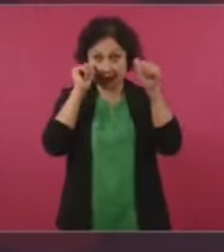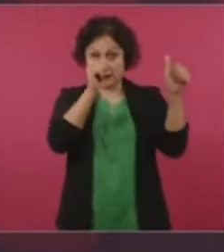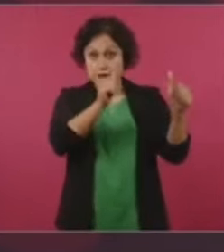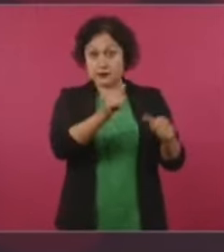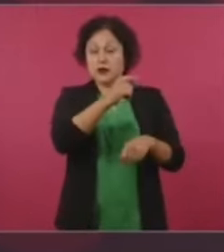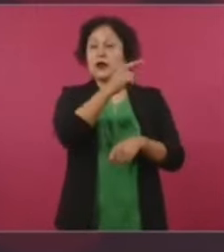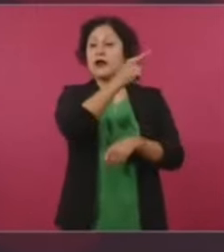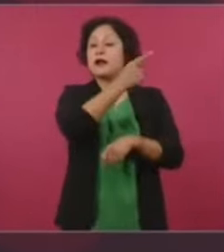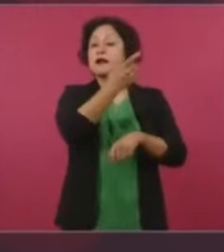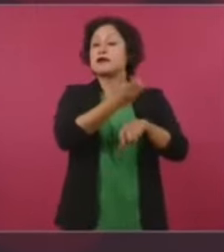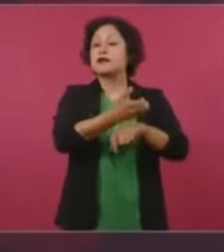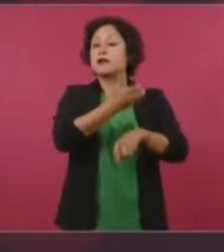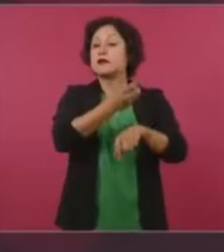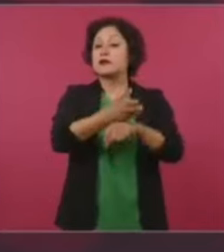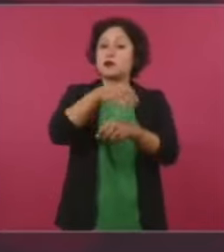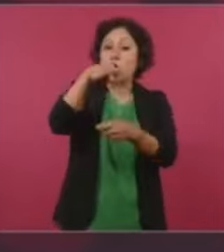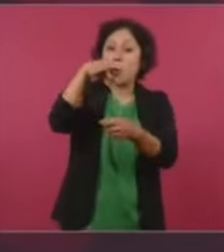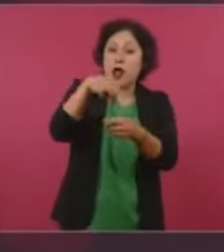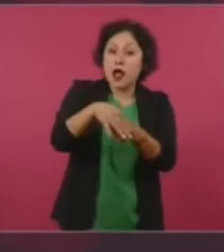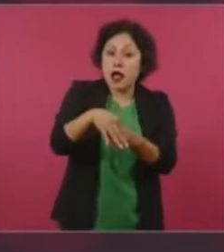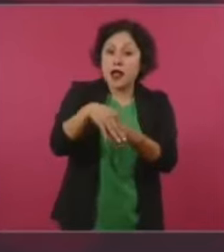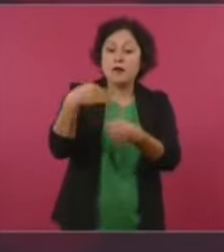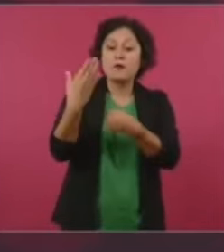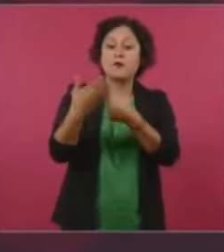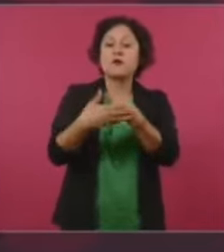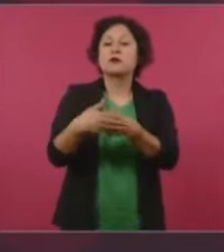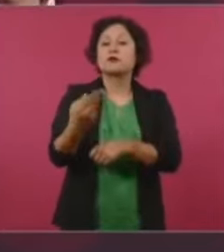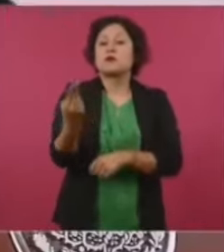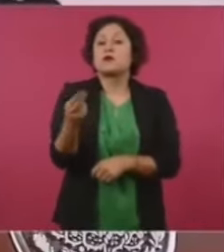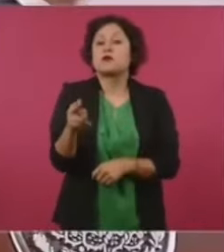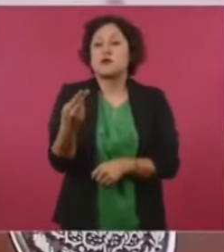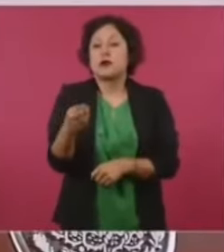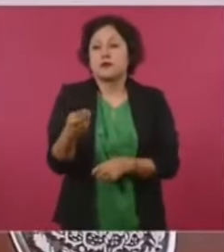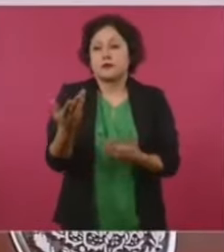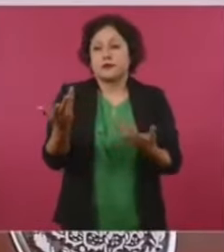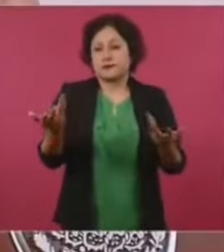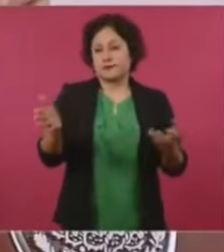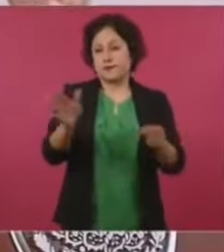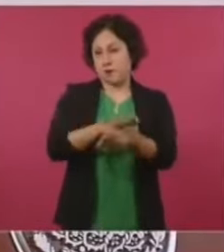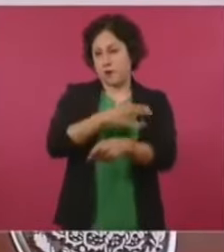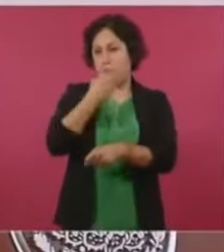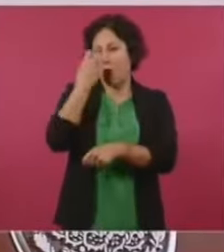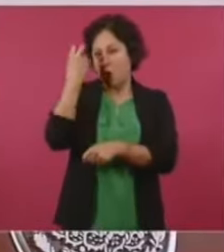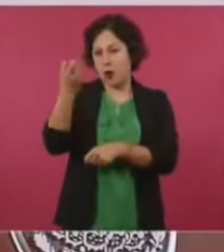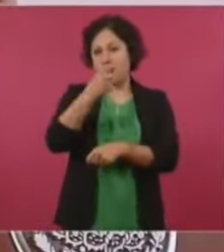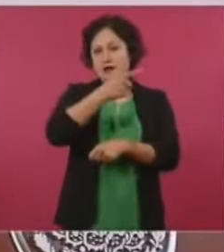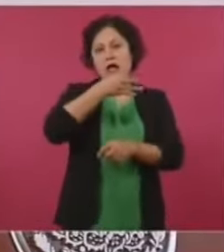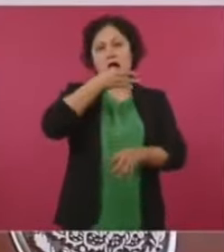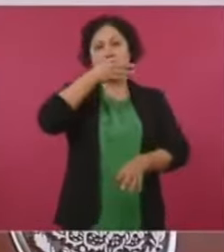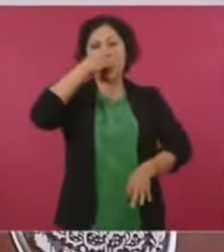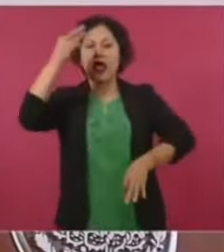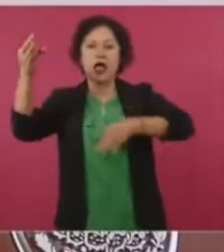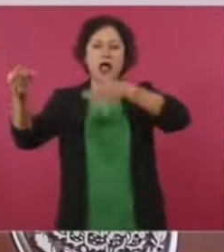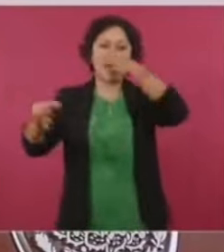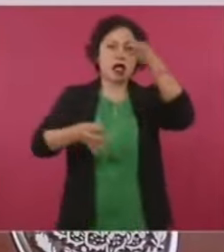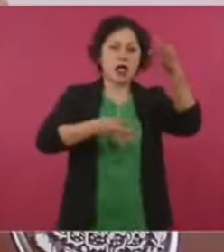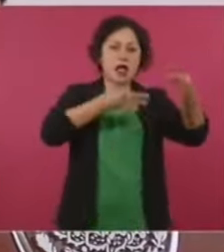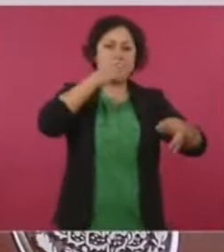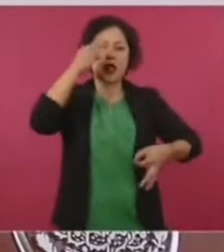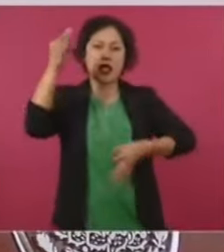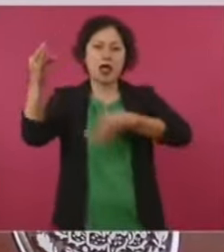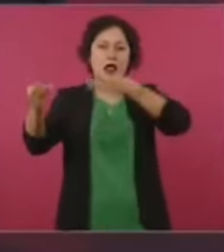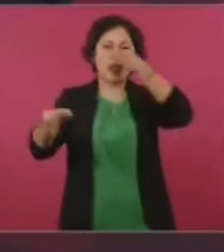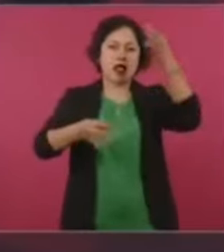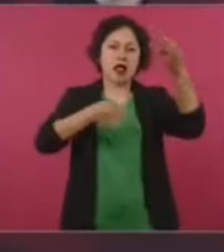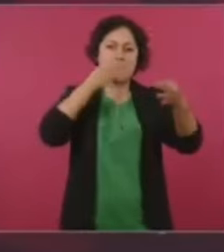bien común. Sigamos fortaleciendo nuestra capacidad de discernimiento y análisis, para no dejarnos llevar por la pasión del